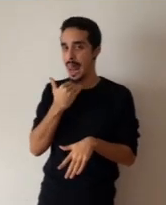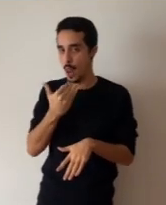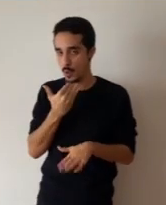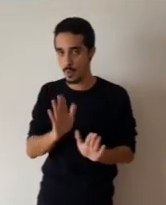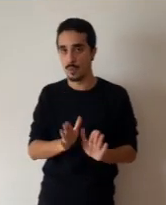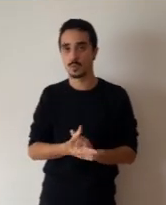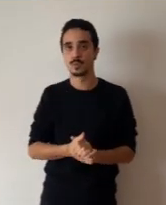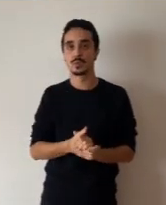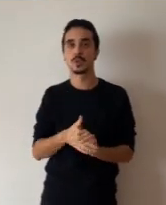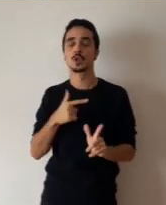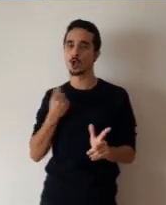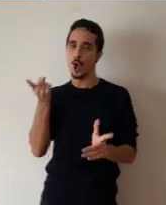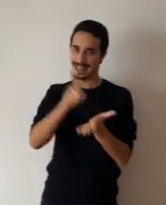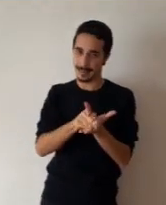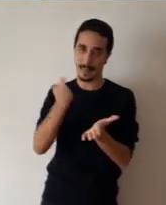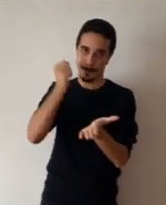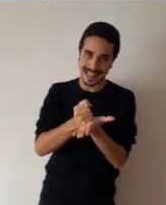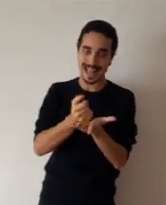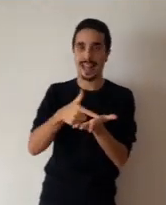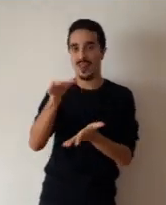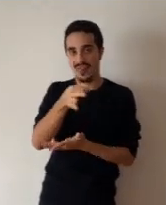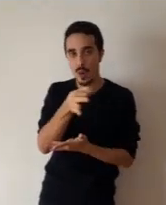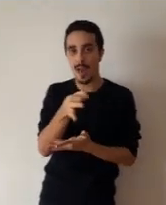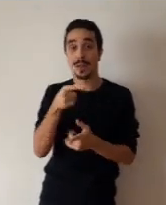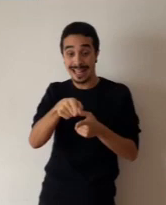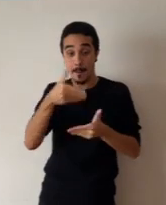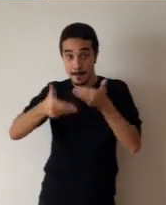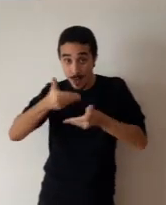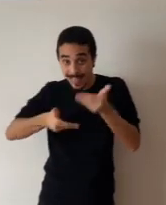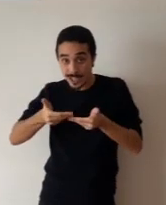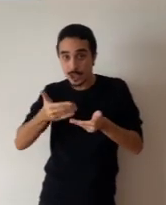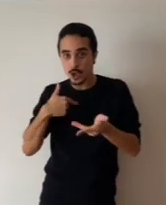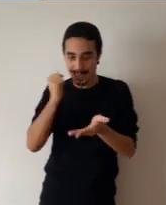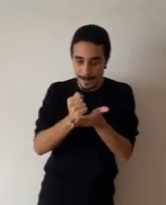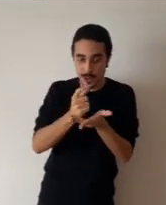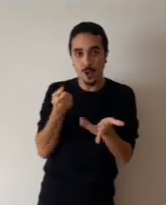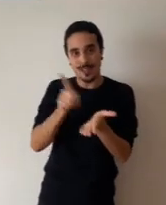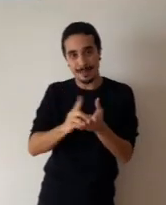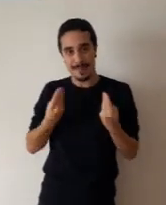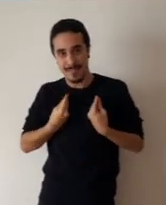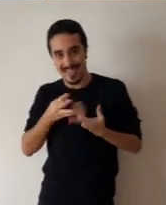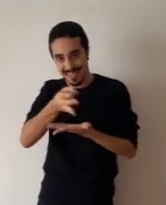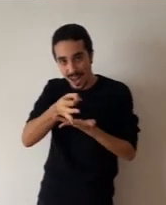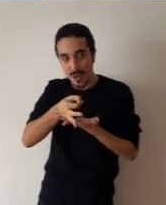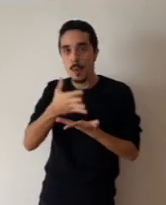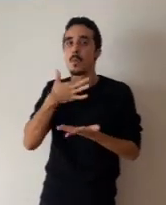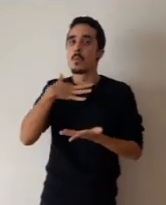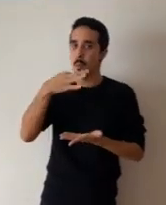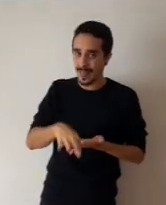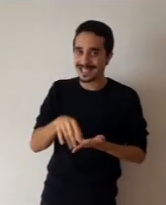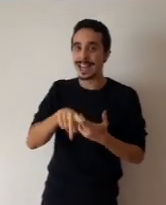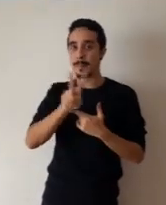en algún momento, y vuelve y la matan, y vuelve y la matan. Pues a lo mejor en ese proceso de ahora te mato y ahora vuelvo, pues